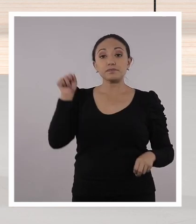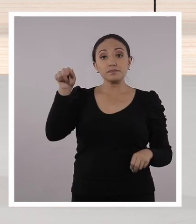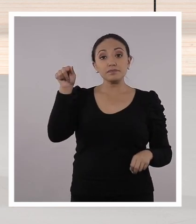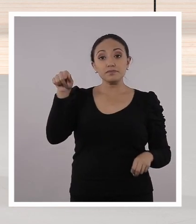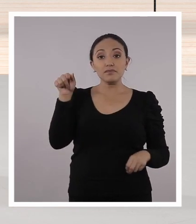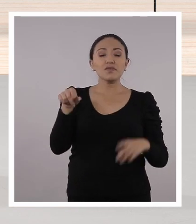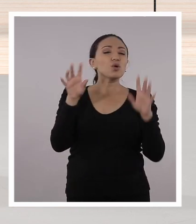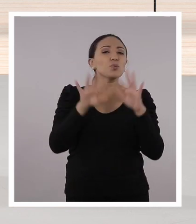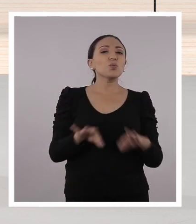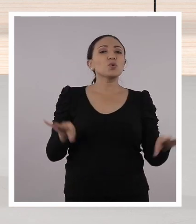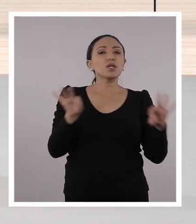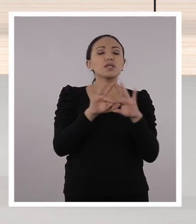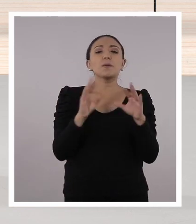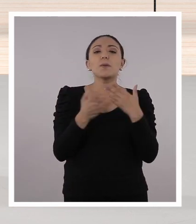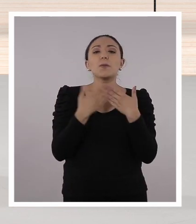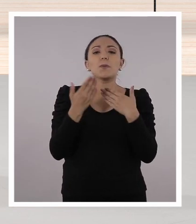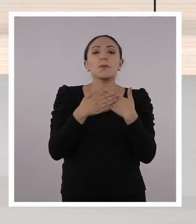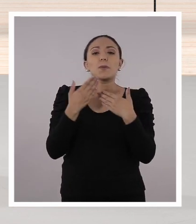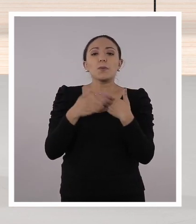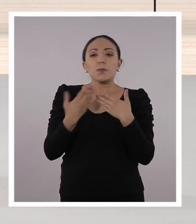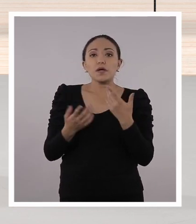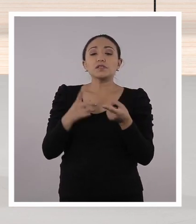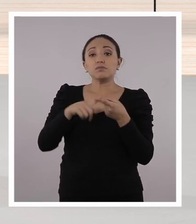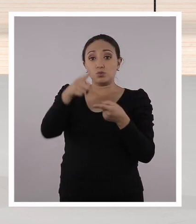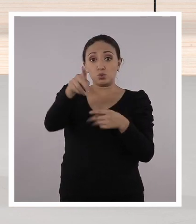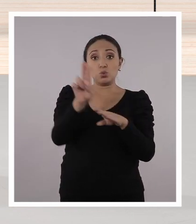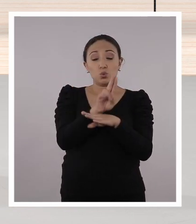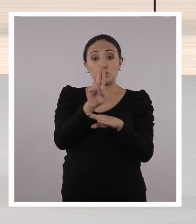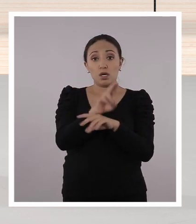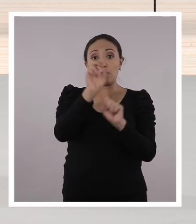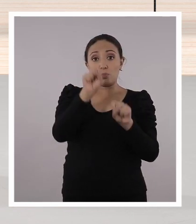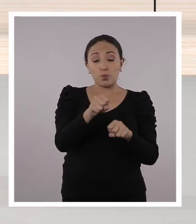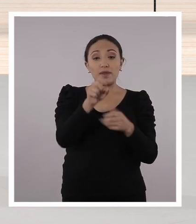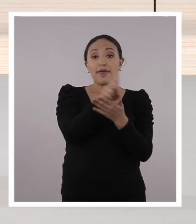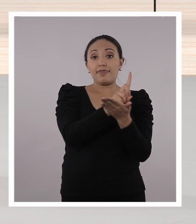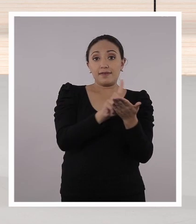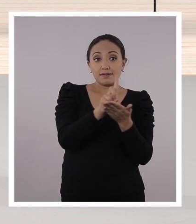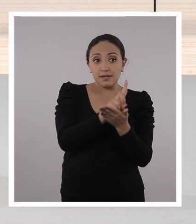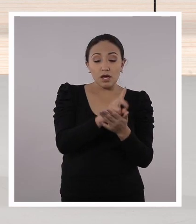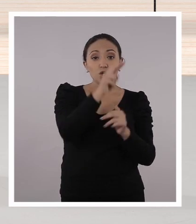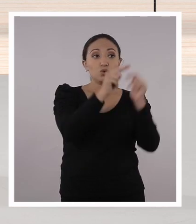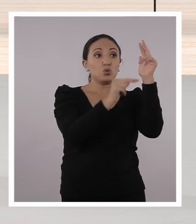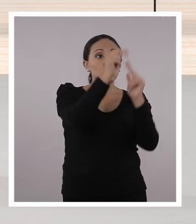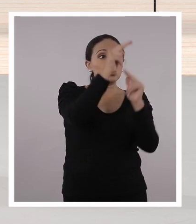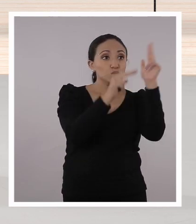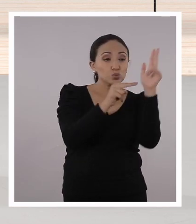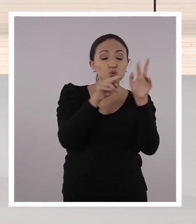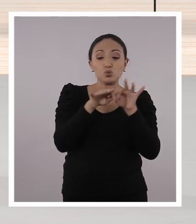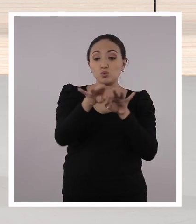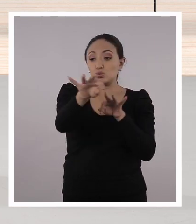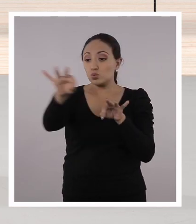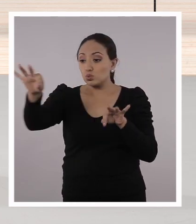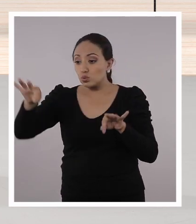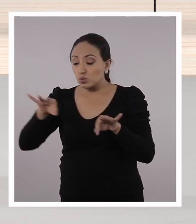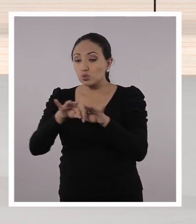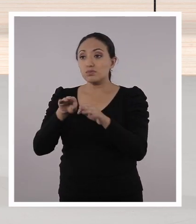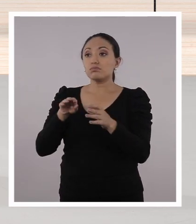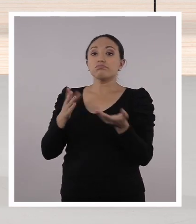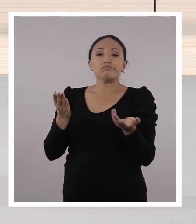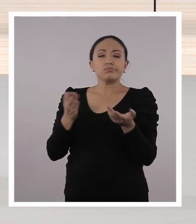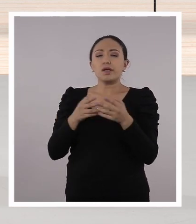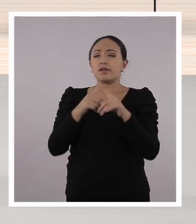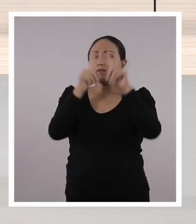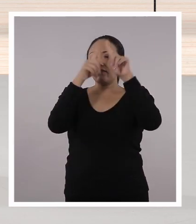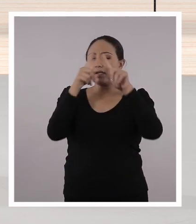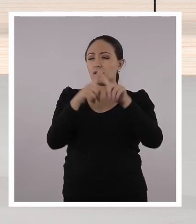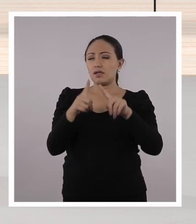temas realmente los podemos ver fácilmente en materias como arquitectura, ¿sí? Diseño, topografía, navegación